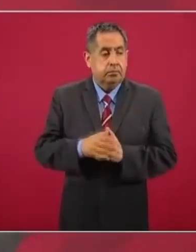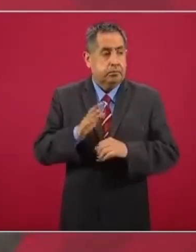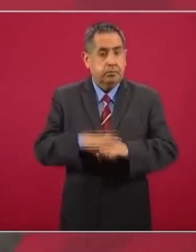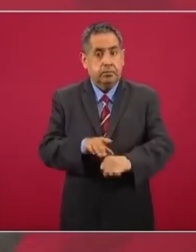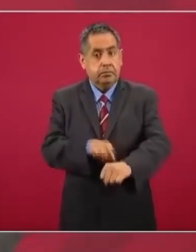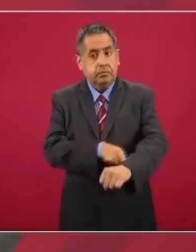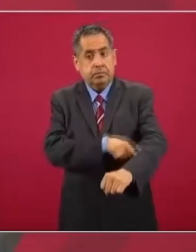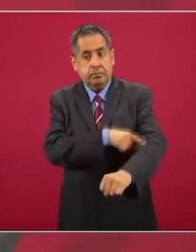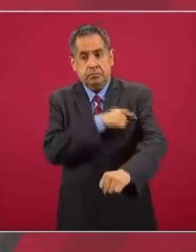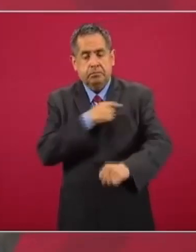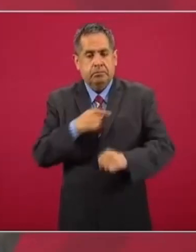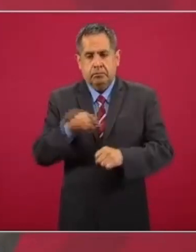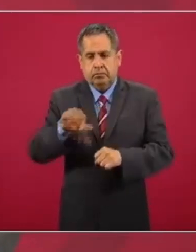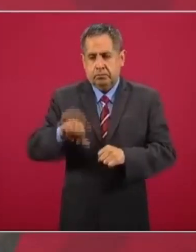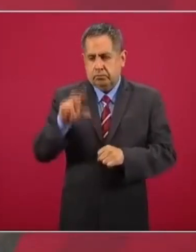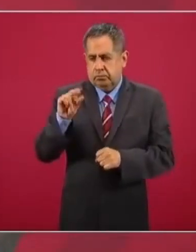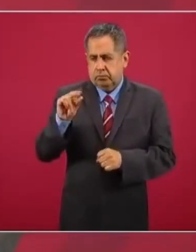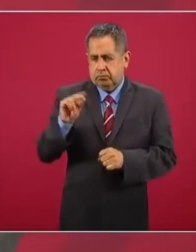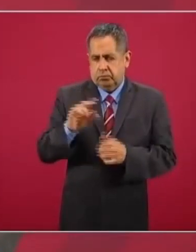extendernos mucho